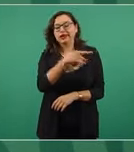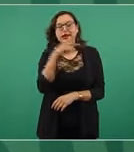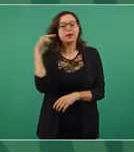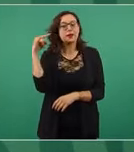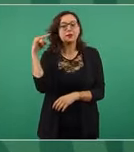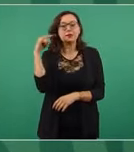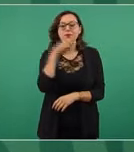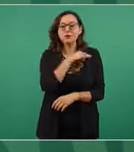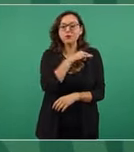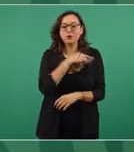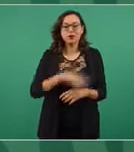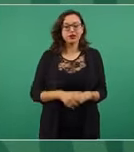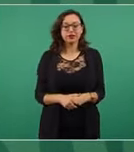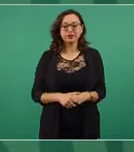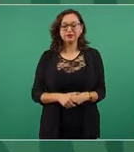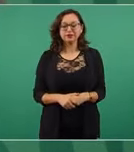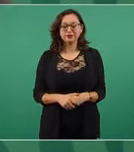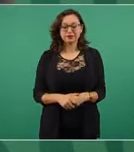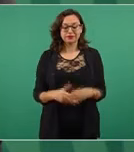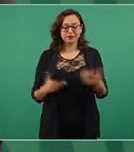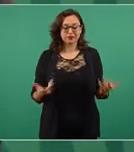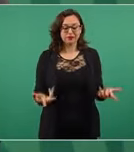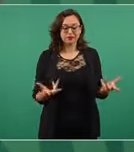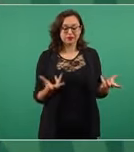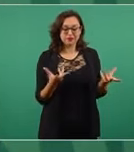Ellos hacen la alianza, ¿no?